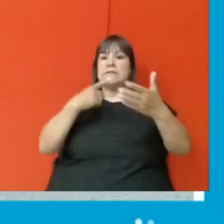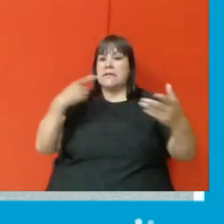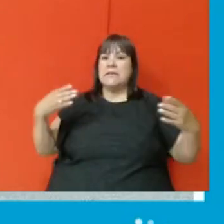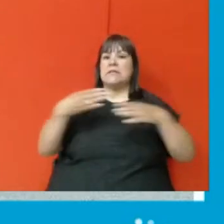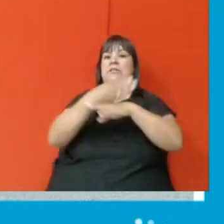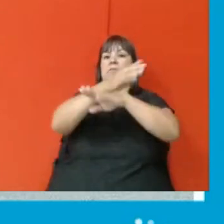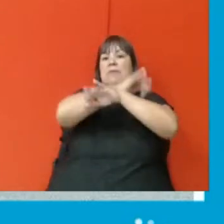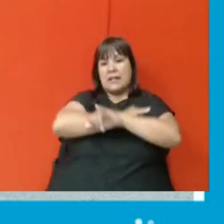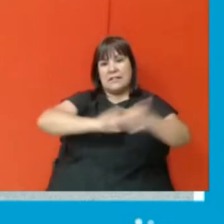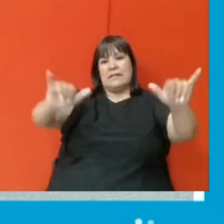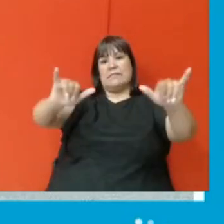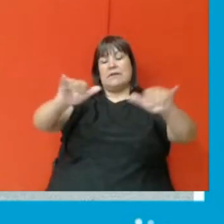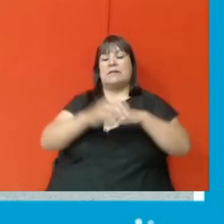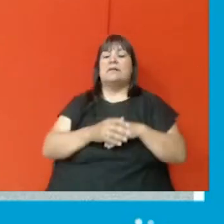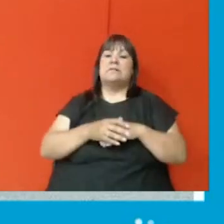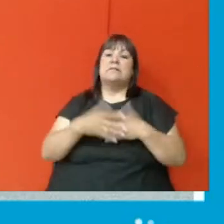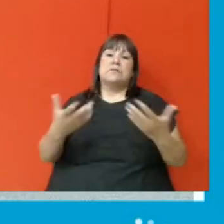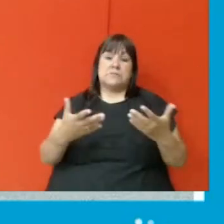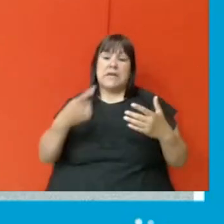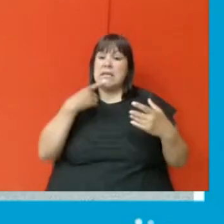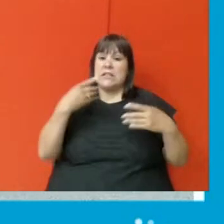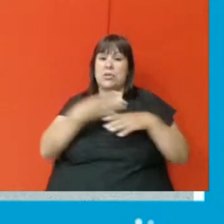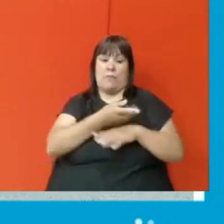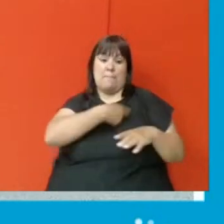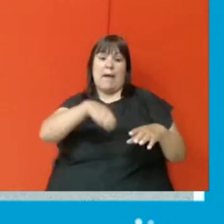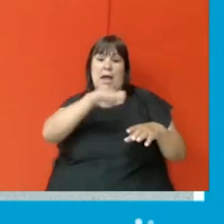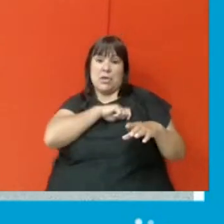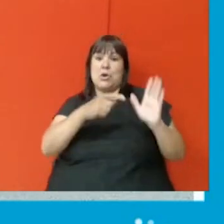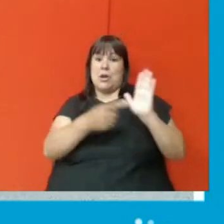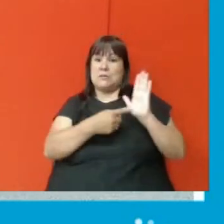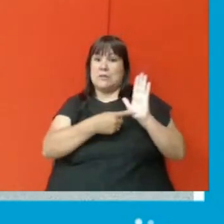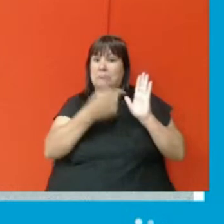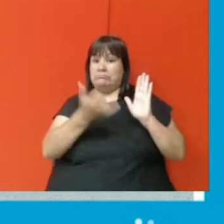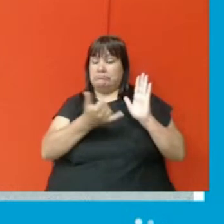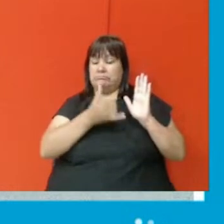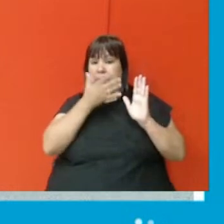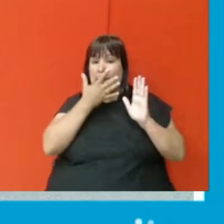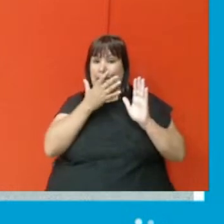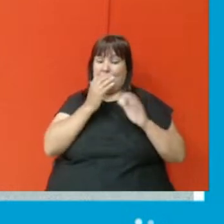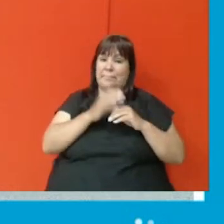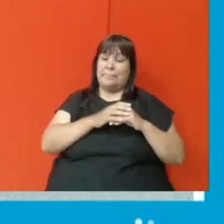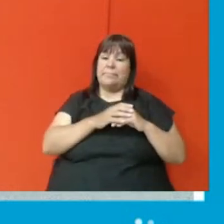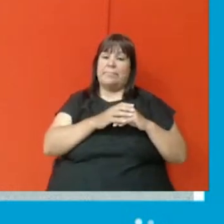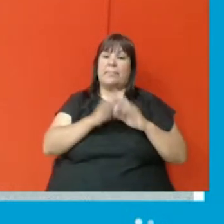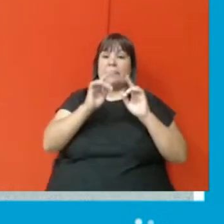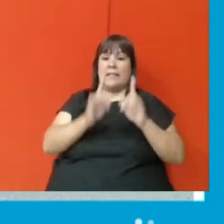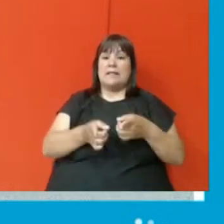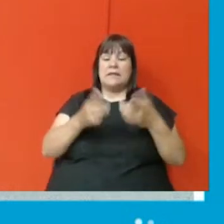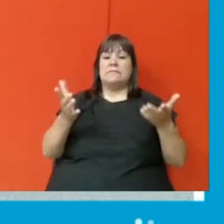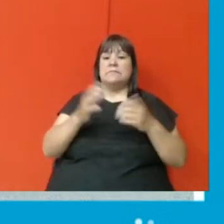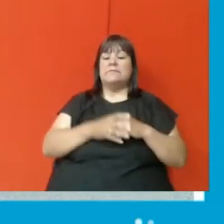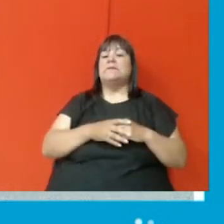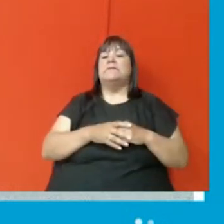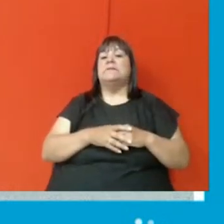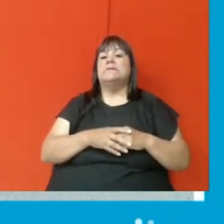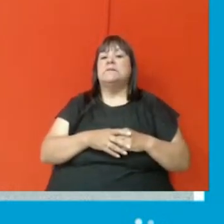Unidas, o sea que también está en español, ustedes lo pueden ver, y también largan lo que muchos de ustedes ahora están todos